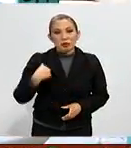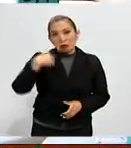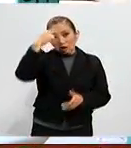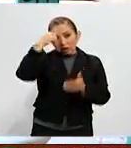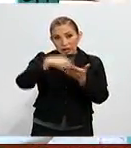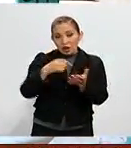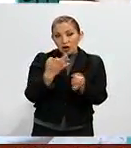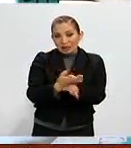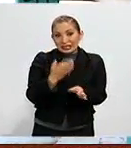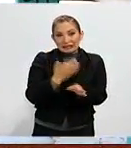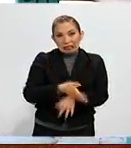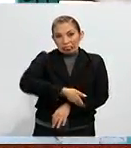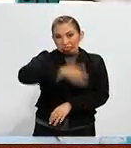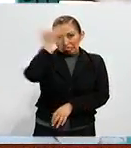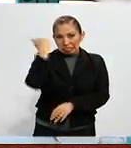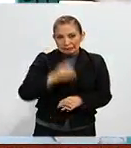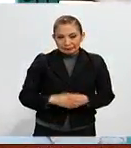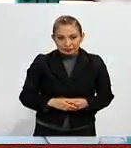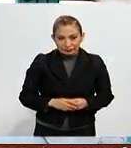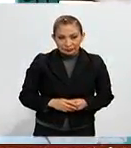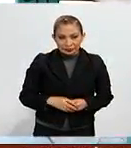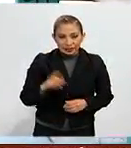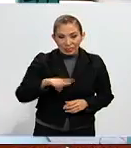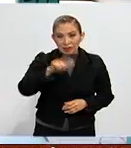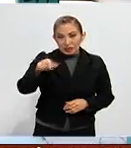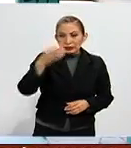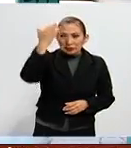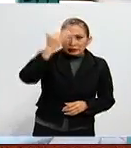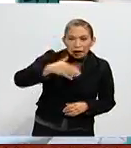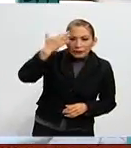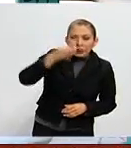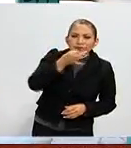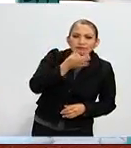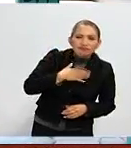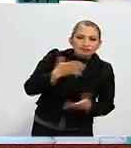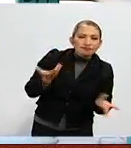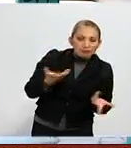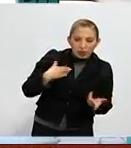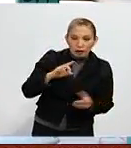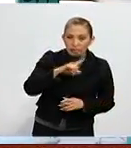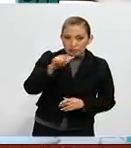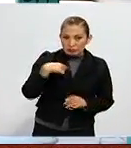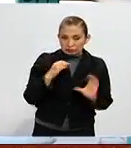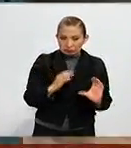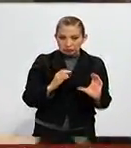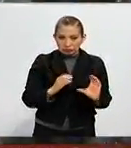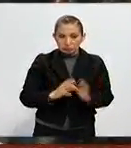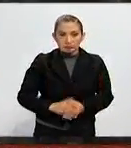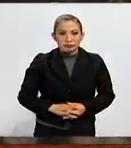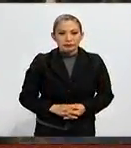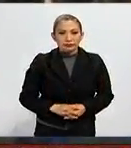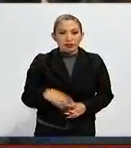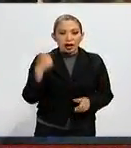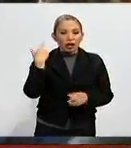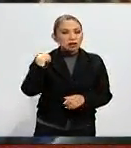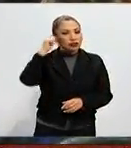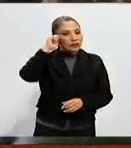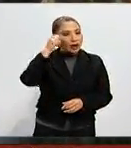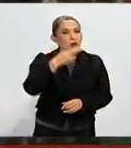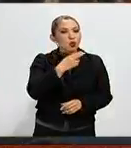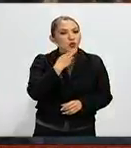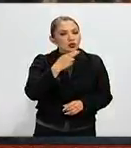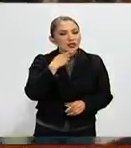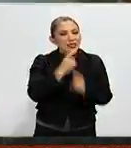ahorita lo hice pues sin saber. Bueno, ya que tenga el conocimiento previo, pues me tomaré mis precauciones. Choferes y usuarios